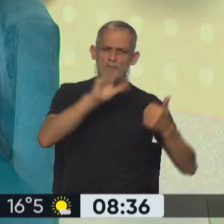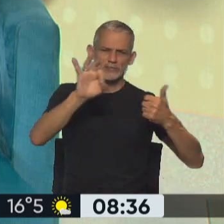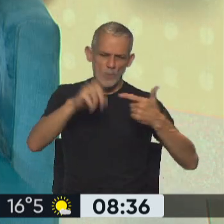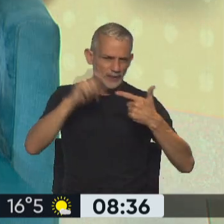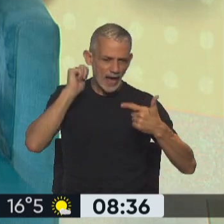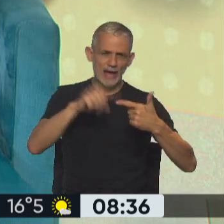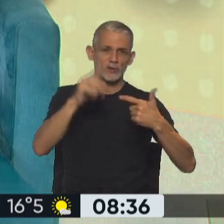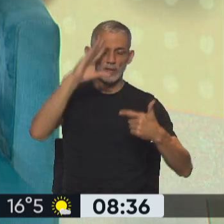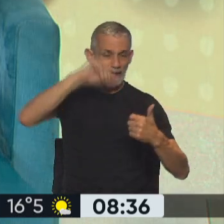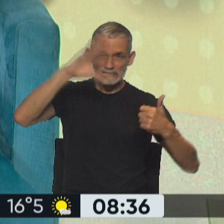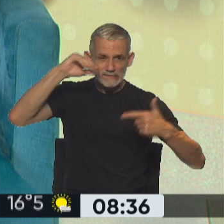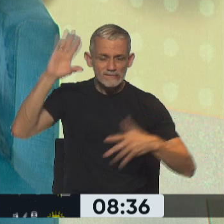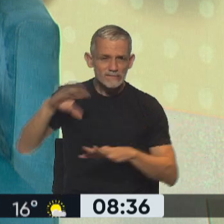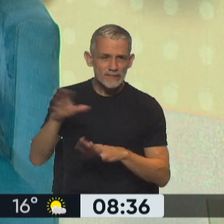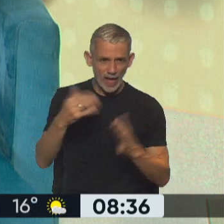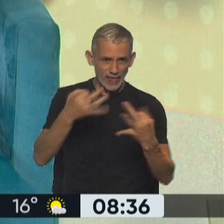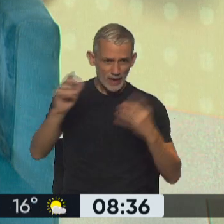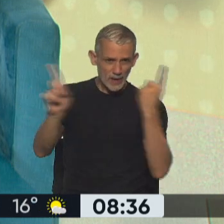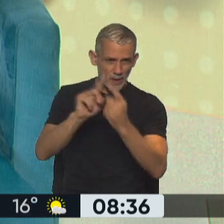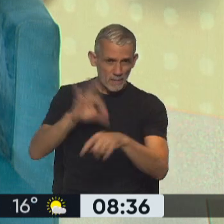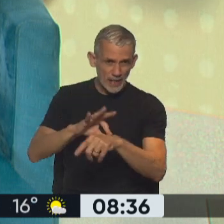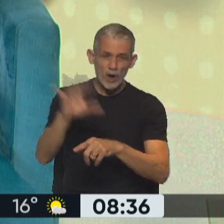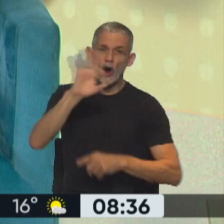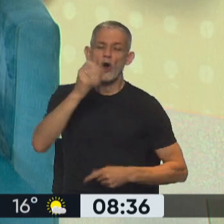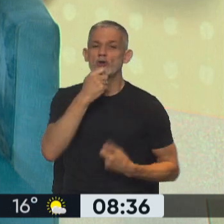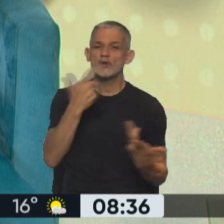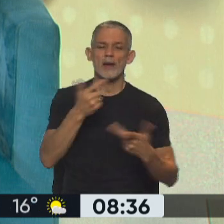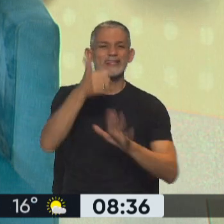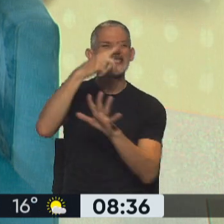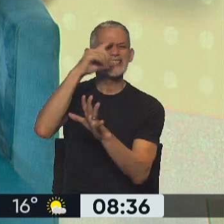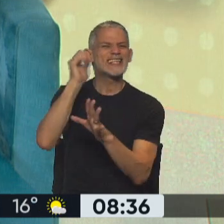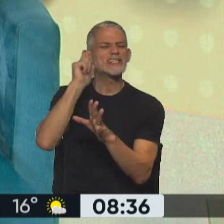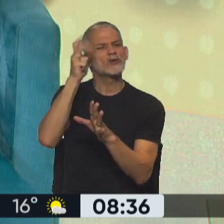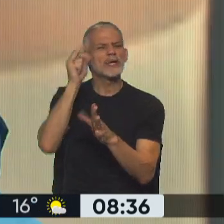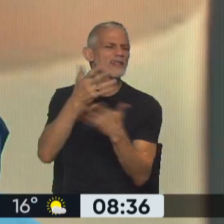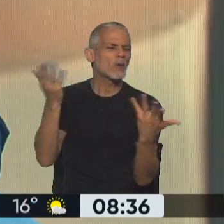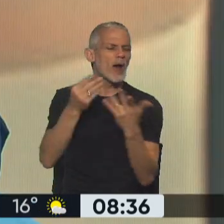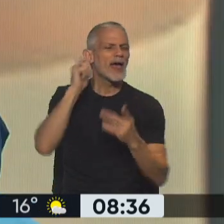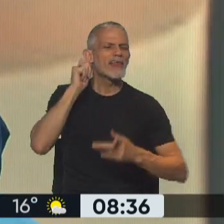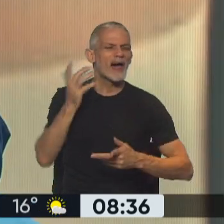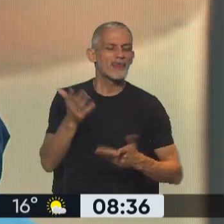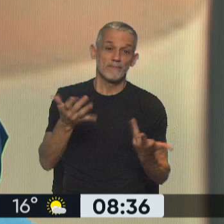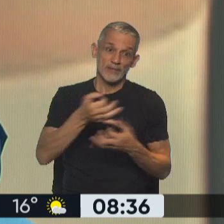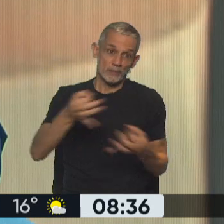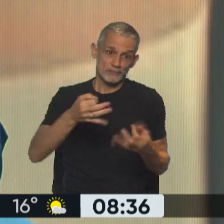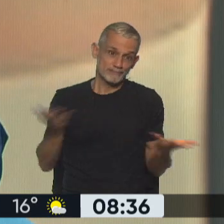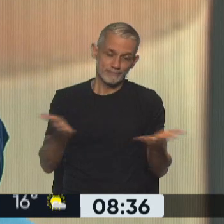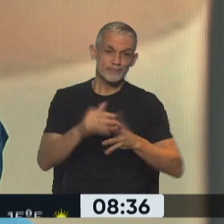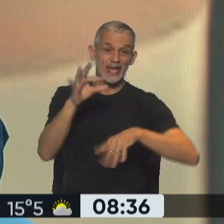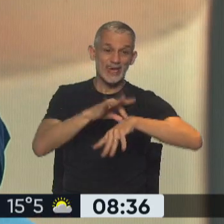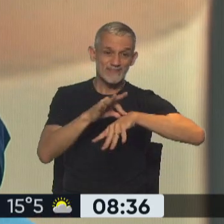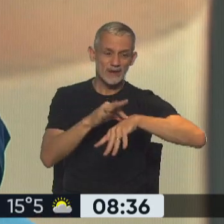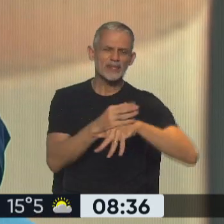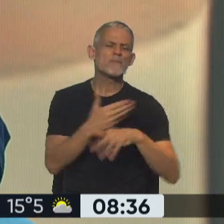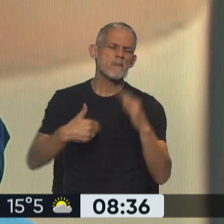años y tengo olvidos recurrentes, ¿tengo que ir a consultar o solamente si tengo a partir de los 70, 80 años? La realidad es que la enfermedad es mucho